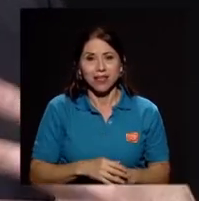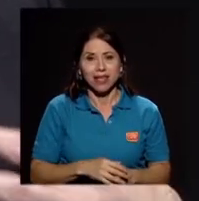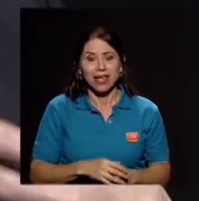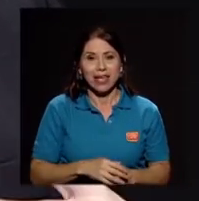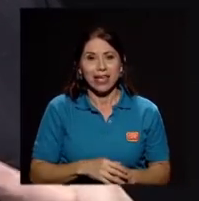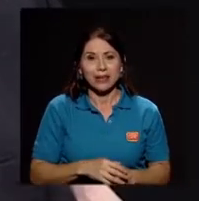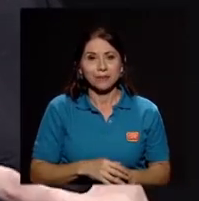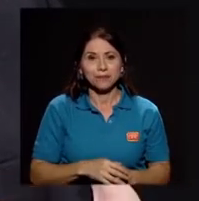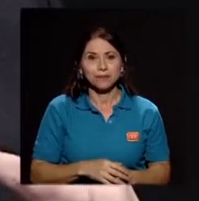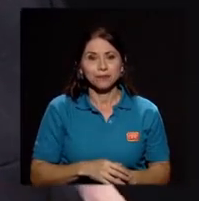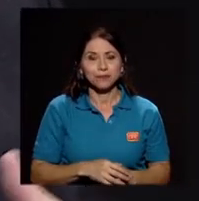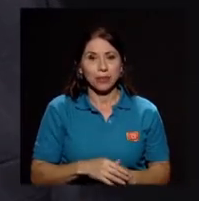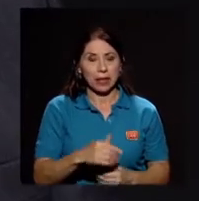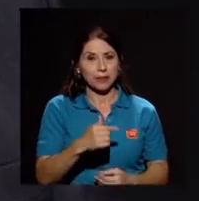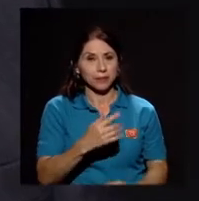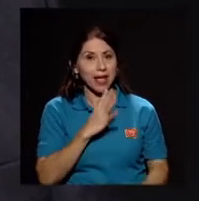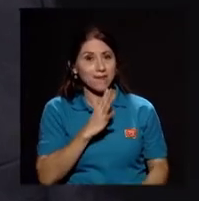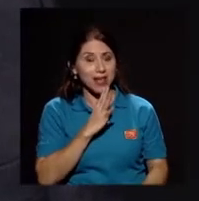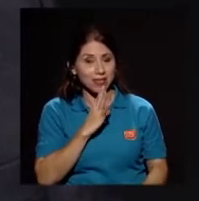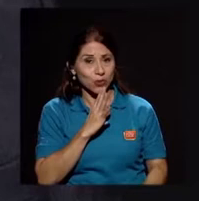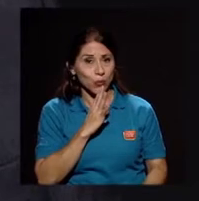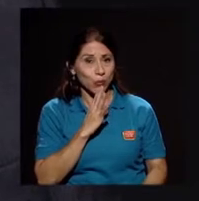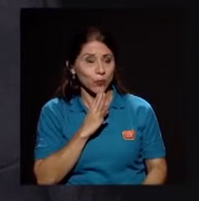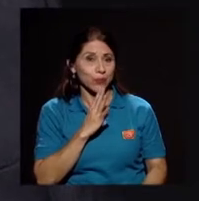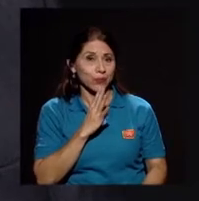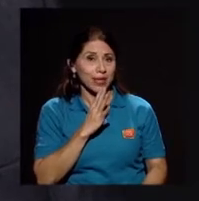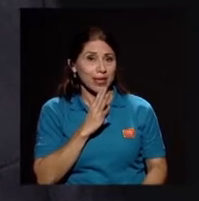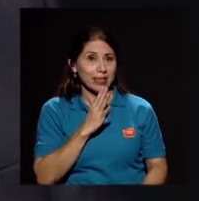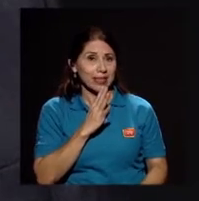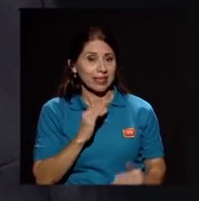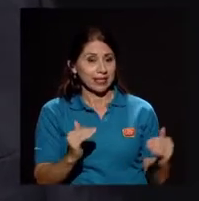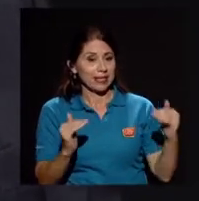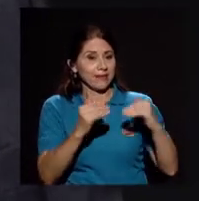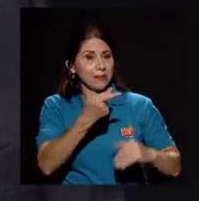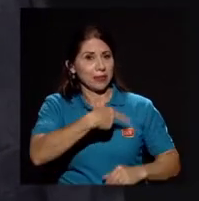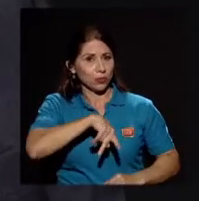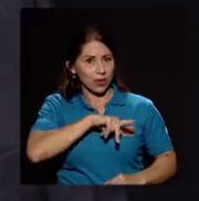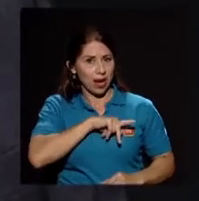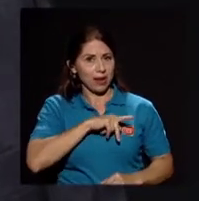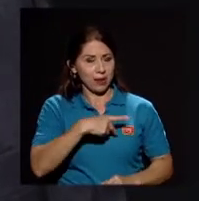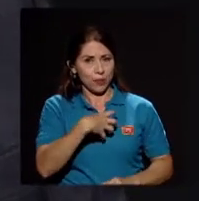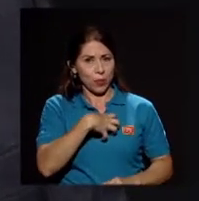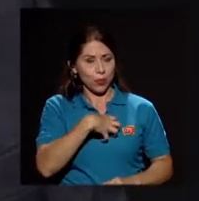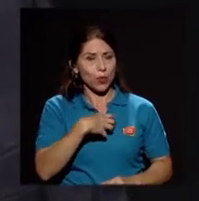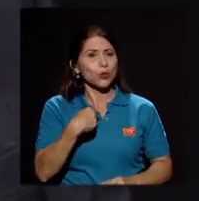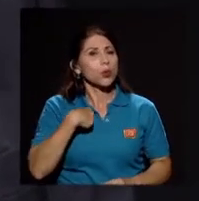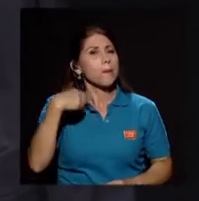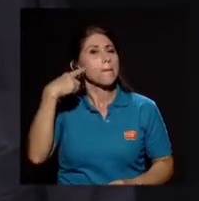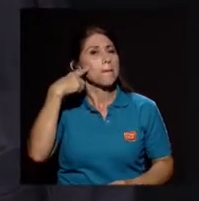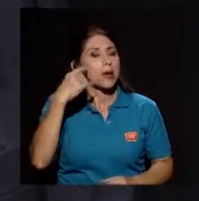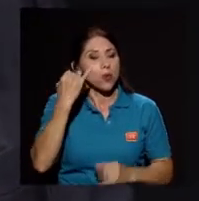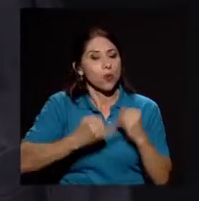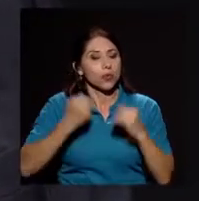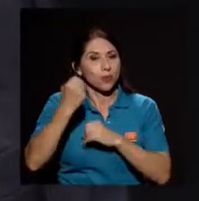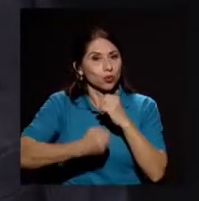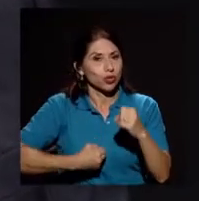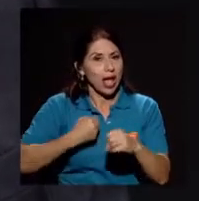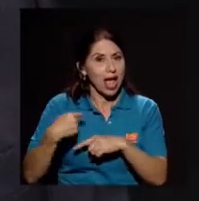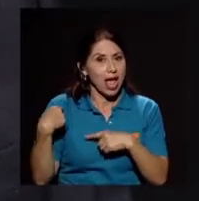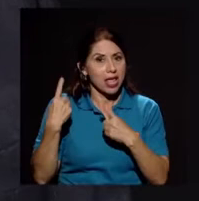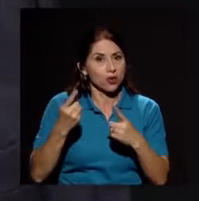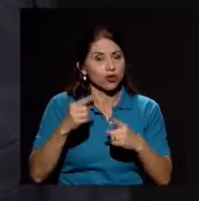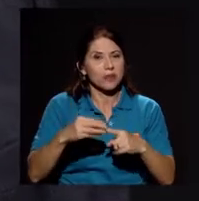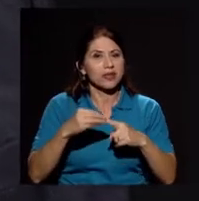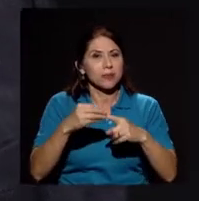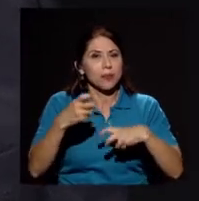hablando desde lo personal desde desde lo propio digamos yo siento que muchas veces lo que en los últimos años en nuestro principal problema es que